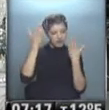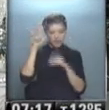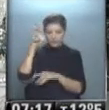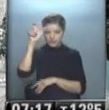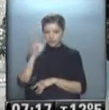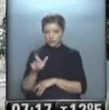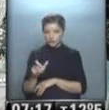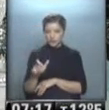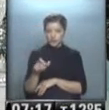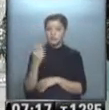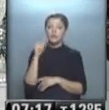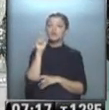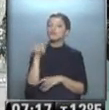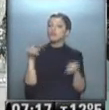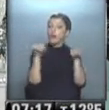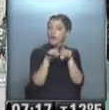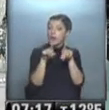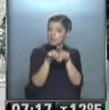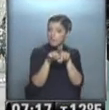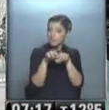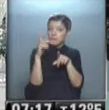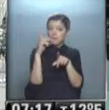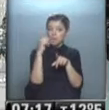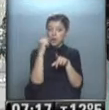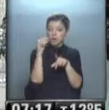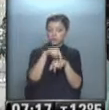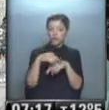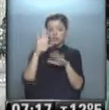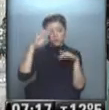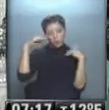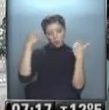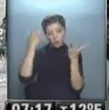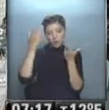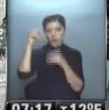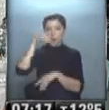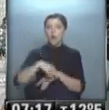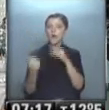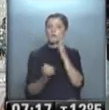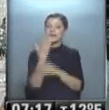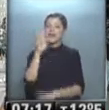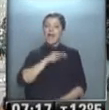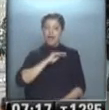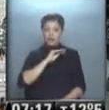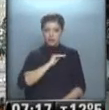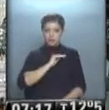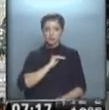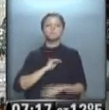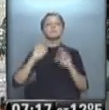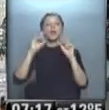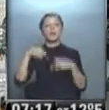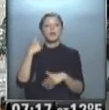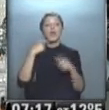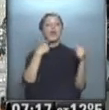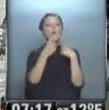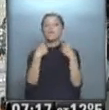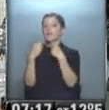fallecido durante la movilización recordemos el 20 de octubre de 2010 lo van a recordar durante un acto esta mañana así es habrá también una conferencia